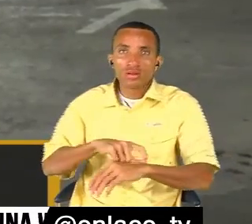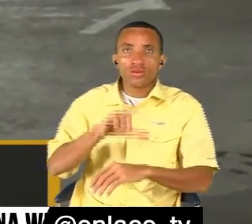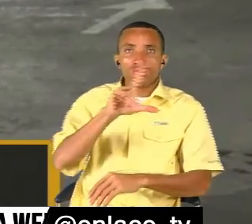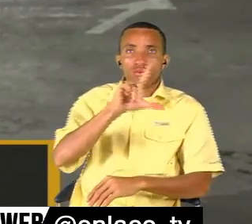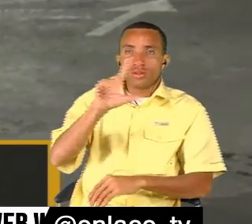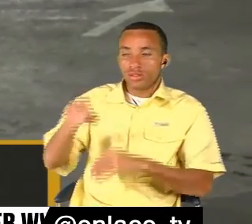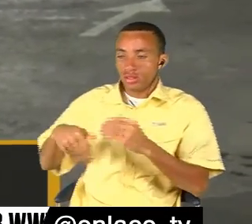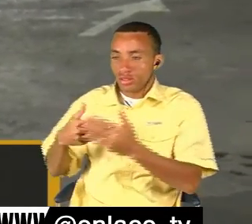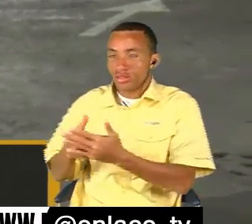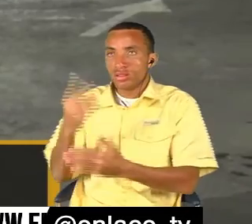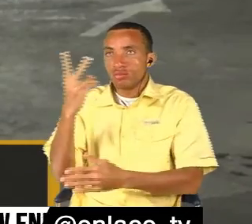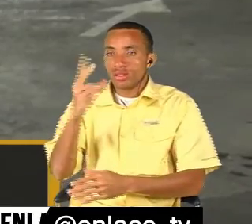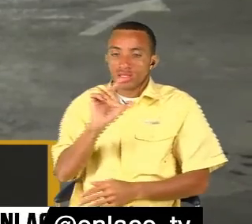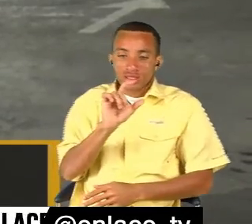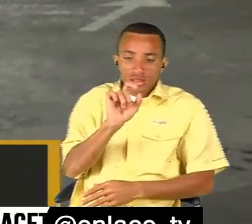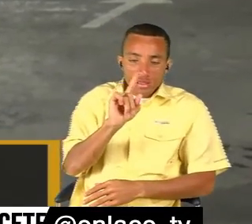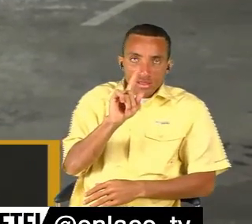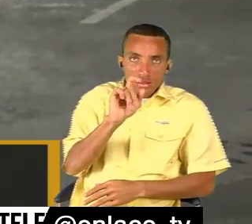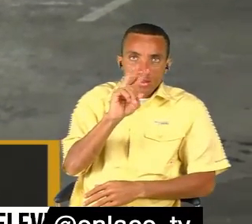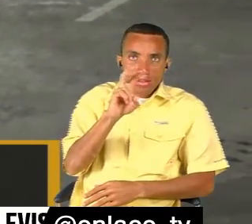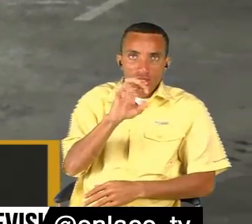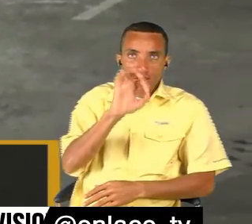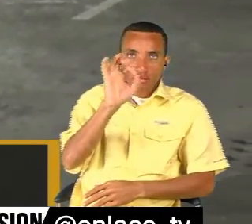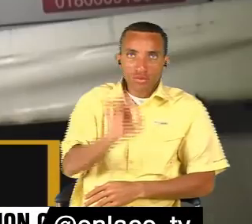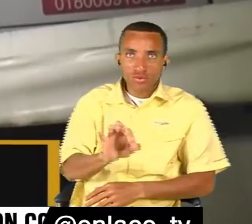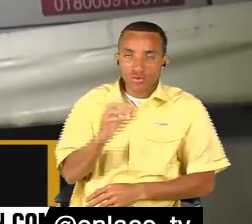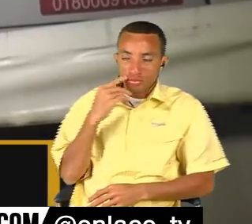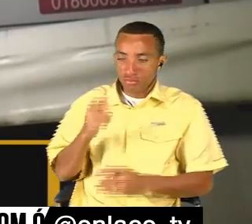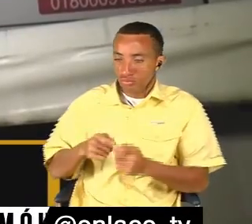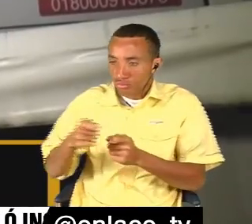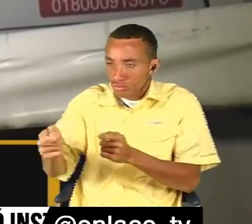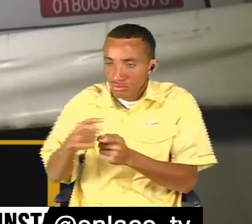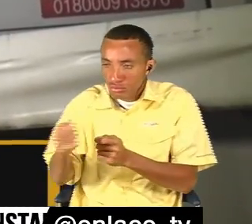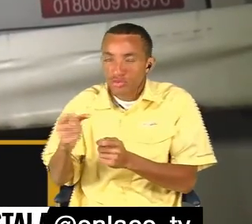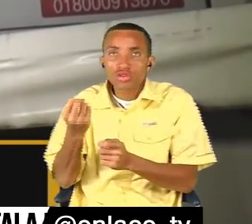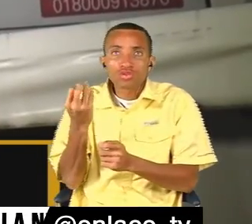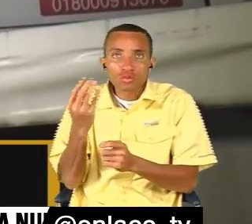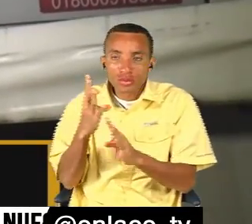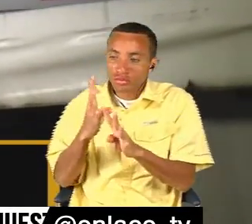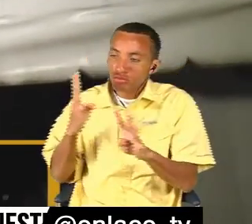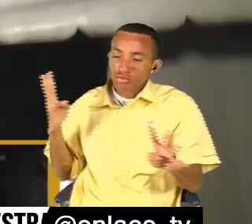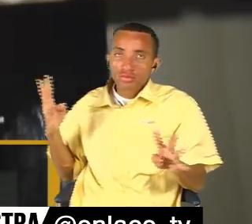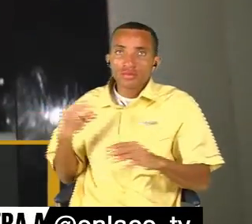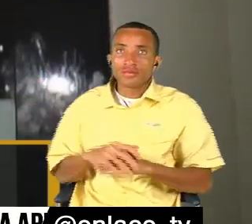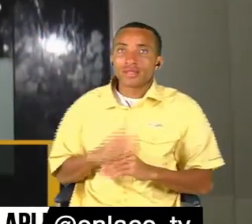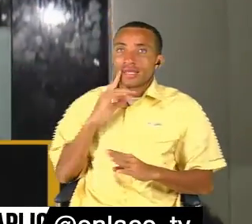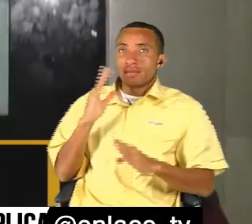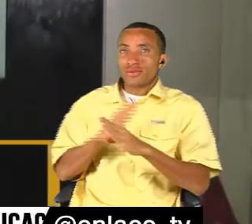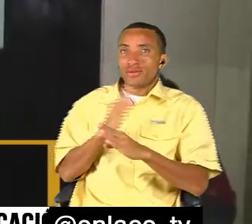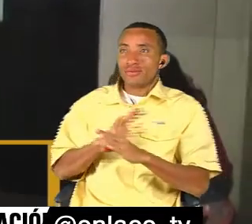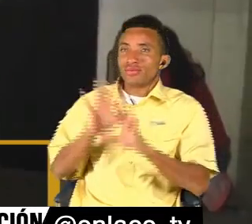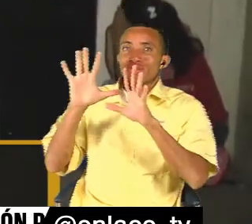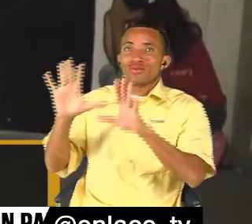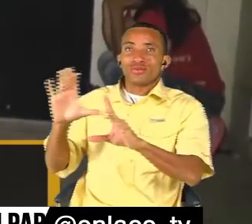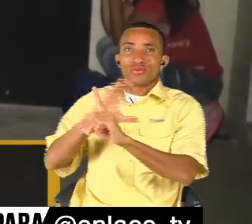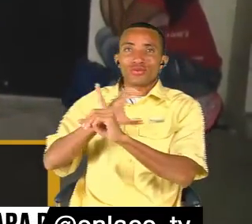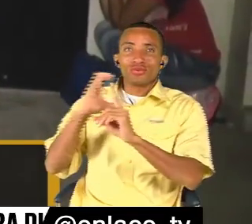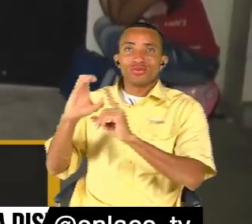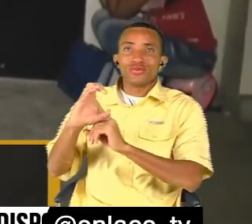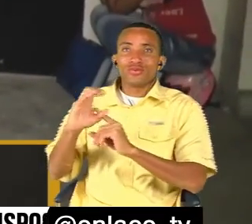a las 7 en puntico de la mañana entregamos los fichos. Pero aquí tenemos, es más bien un problema como de cultura,